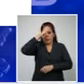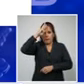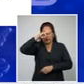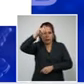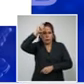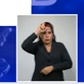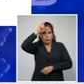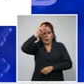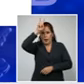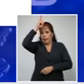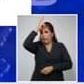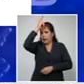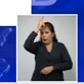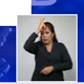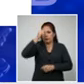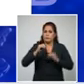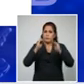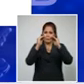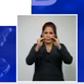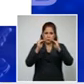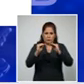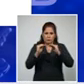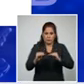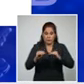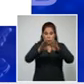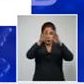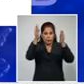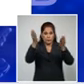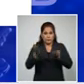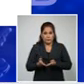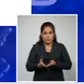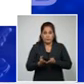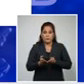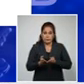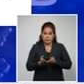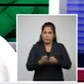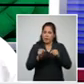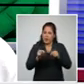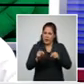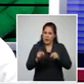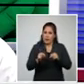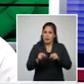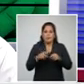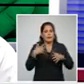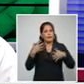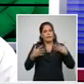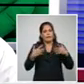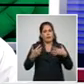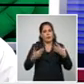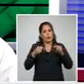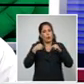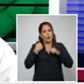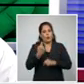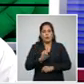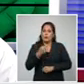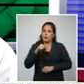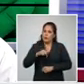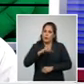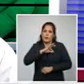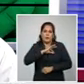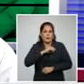todavía complejo y creo que tenemos la satisfacción de tener un regalo más de